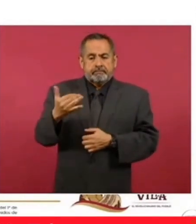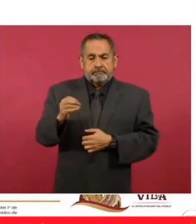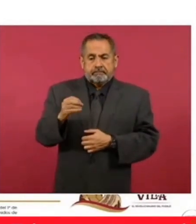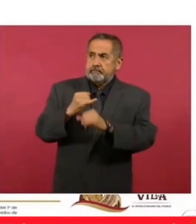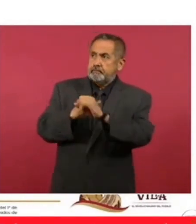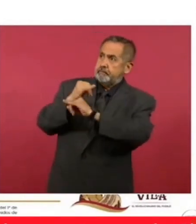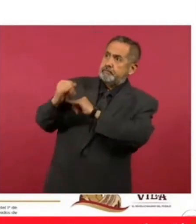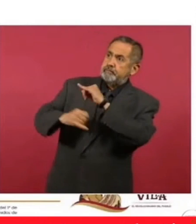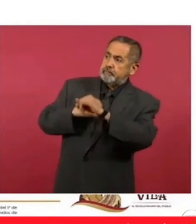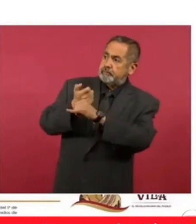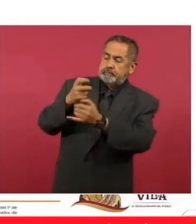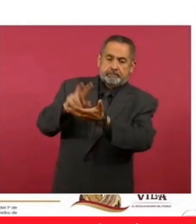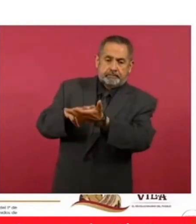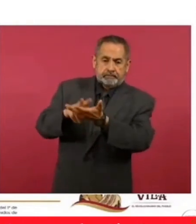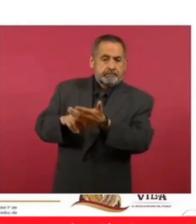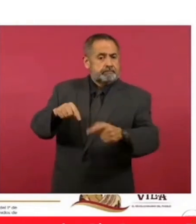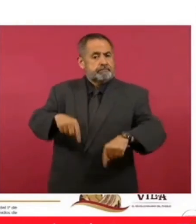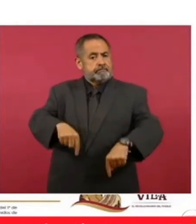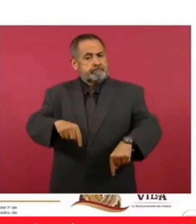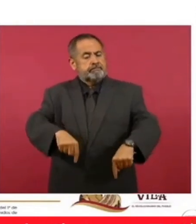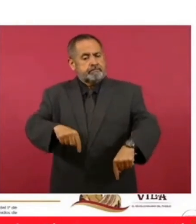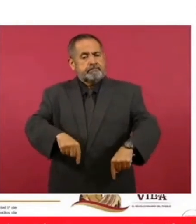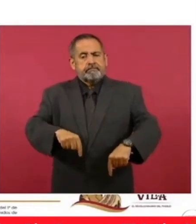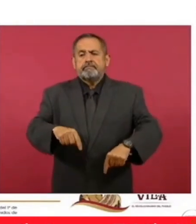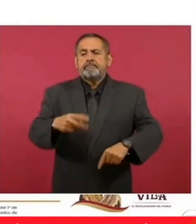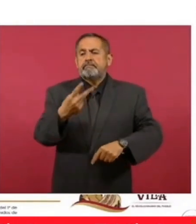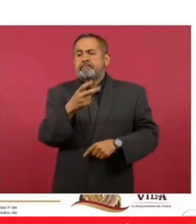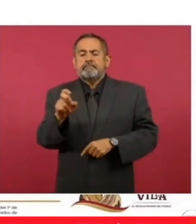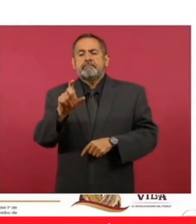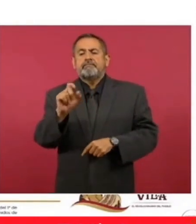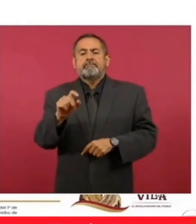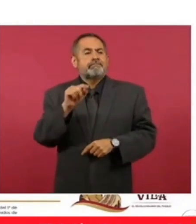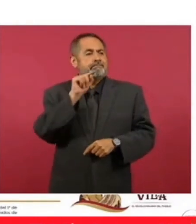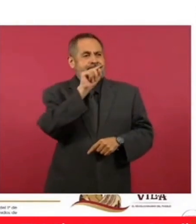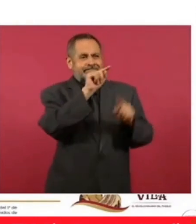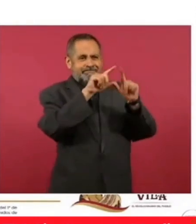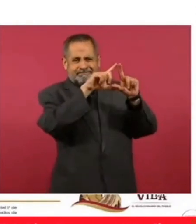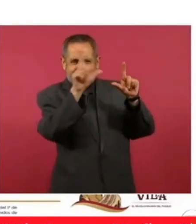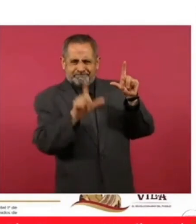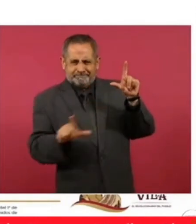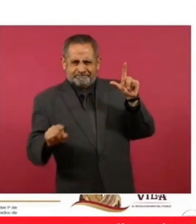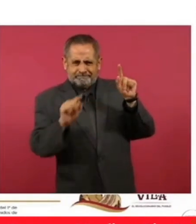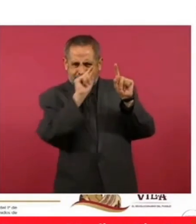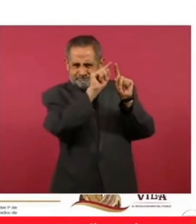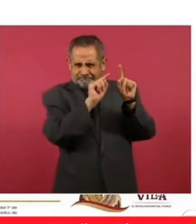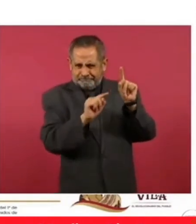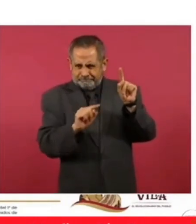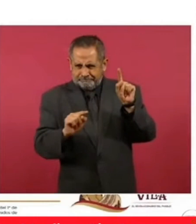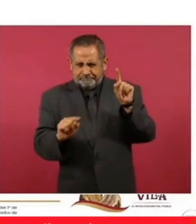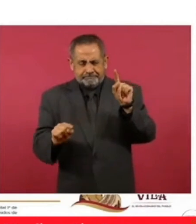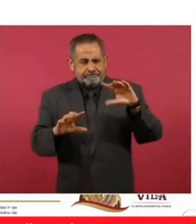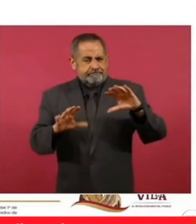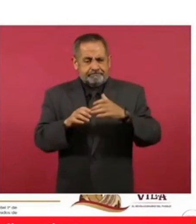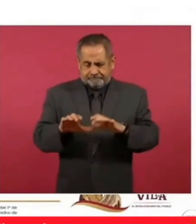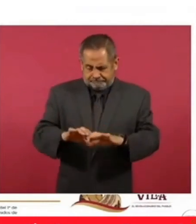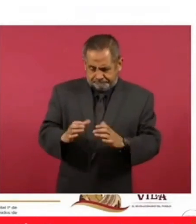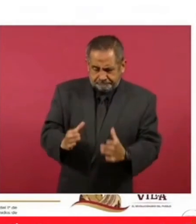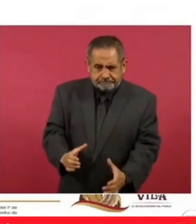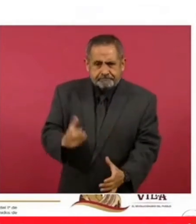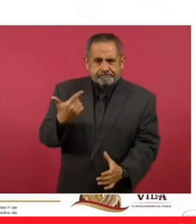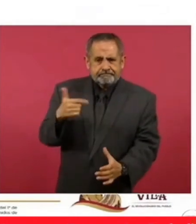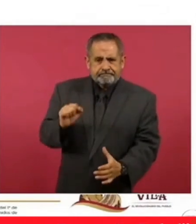precios internacionales, mientras que el promedio de las 220 regiones que conforman el país para cilindros de gas